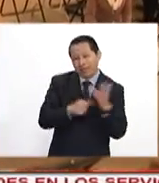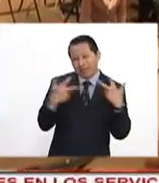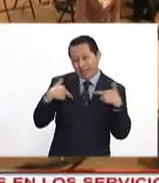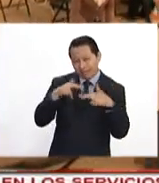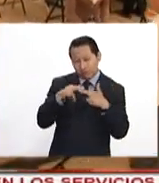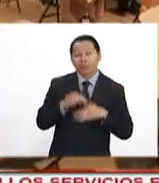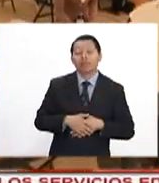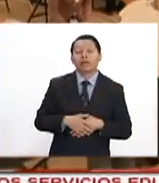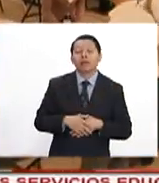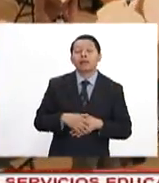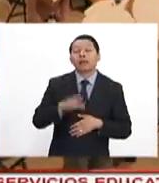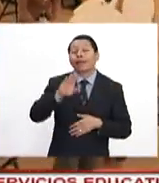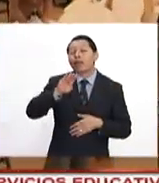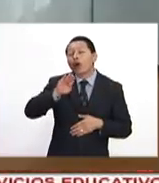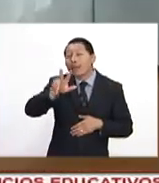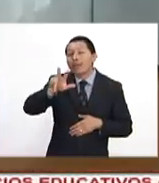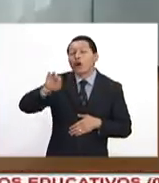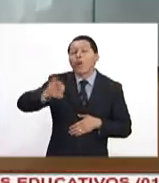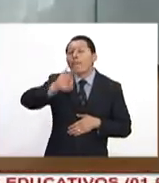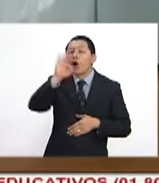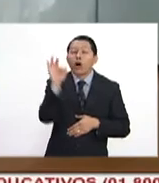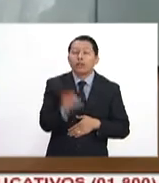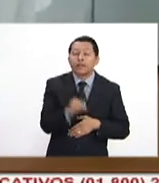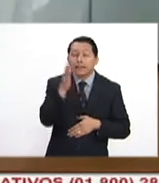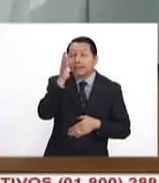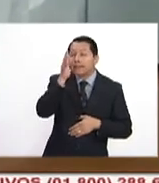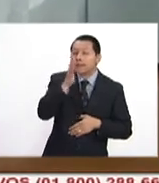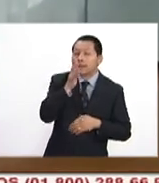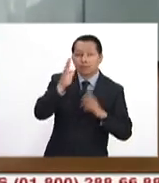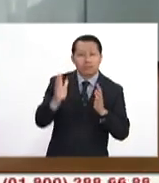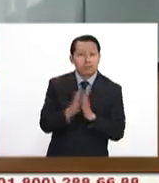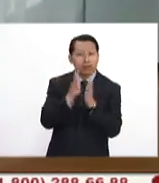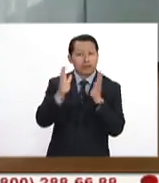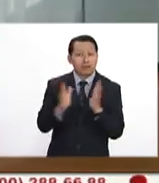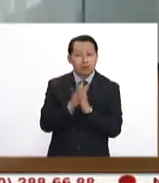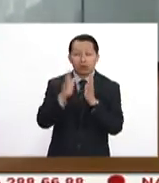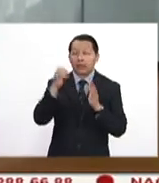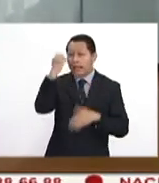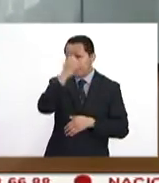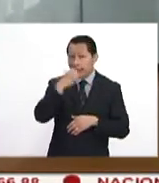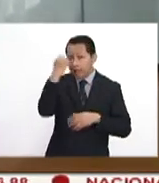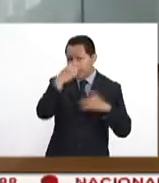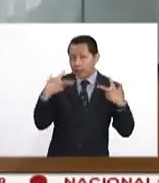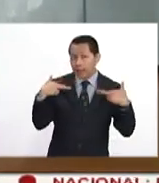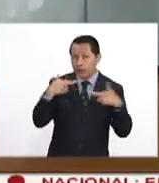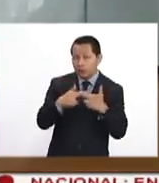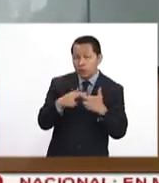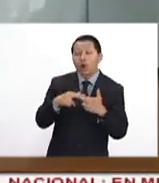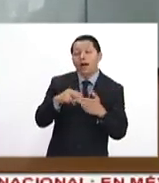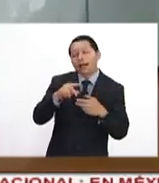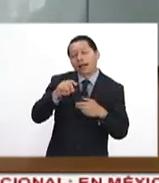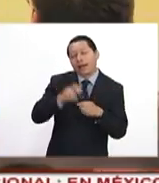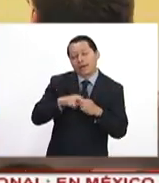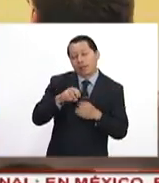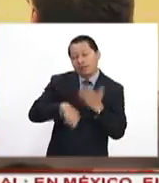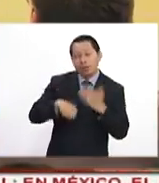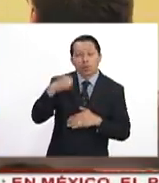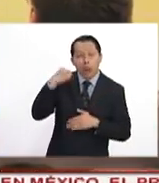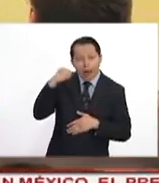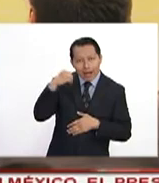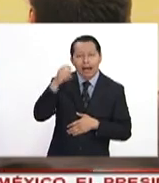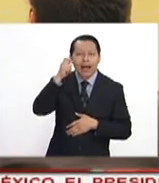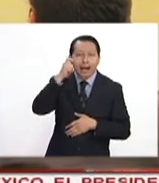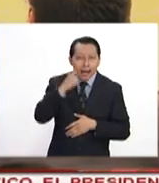alcanzó casi el 98% de la participación en las evaluaciones docentes, incluso en Oaxaca, Chiapas, Guerrero